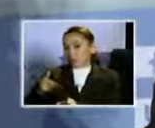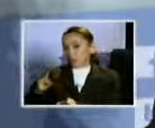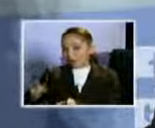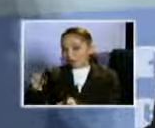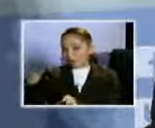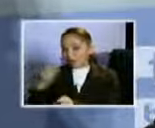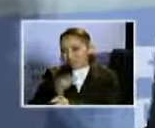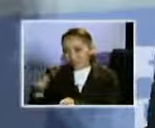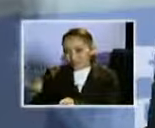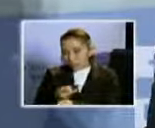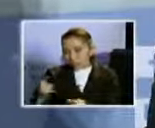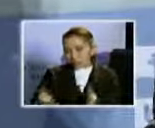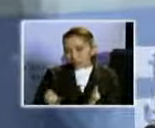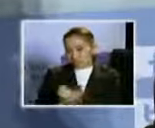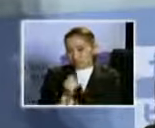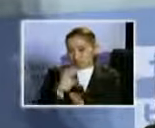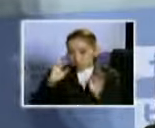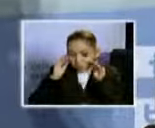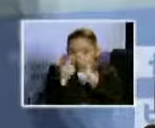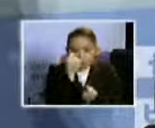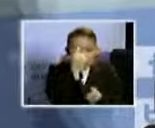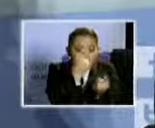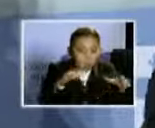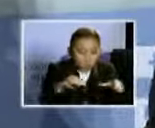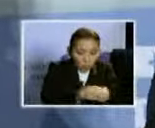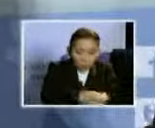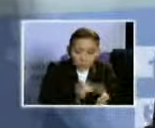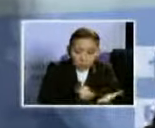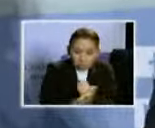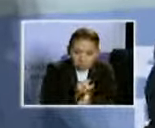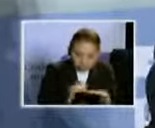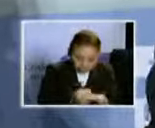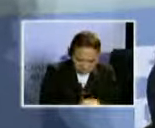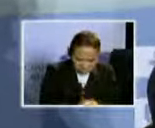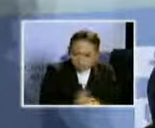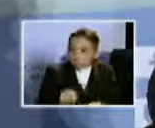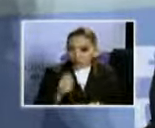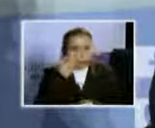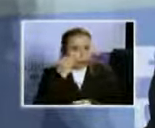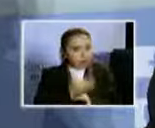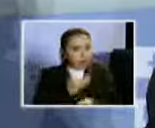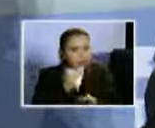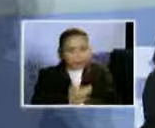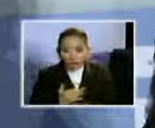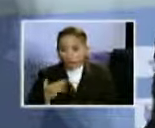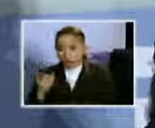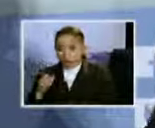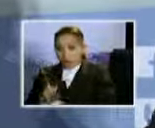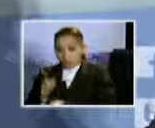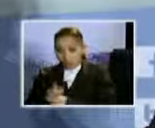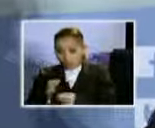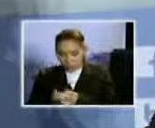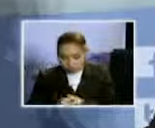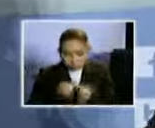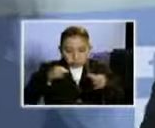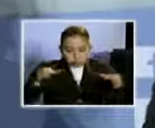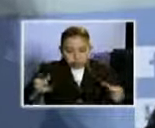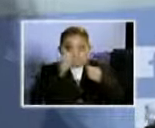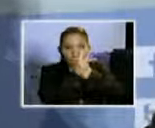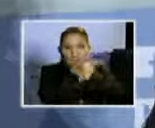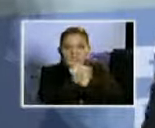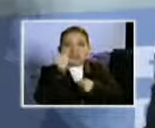concentra la toma de decisiones en unos cuantos. No queremos eso hoy en día. Hoy en día un número más grande de